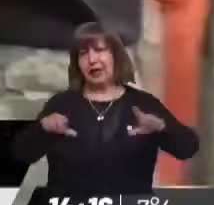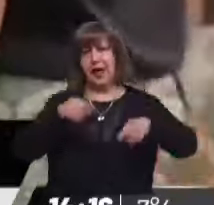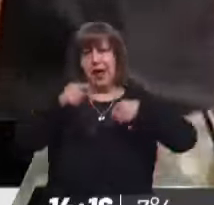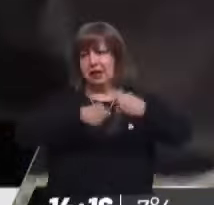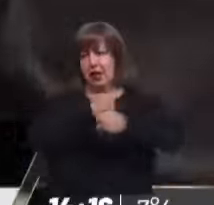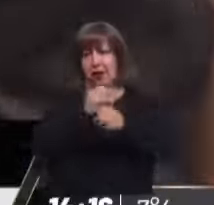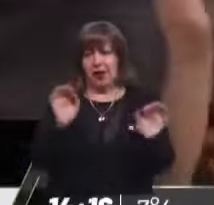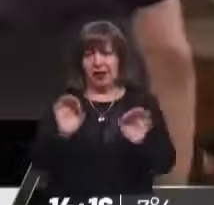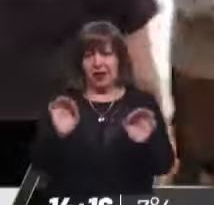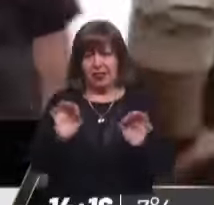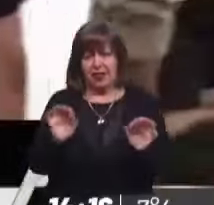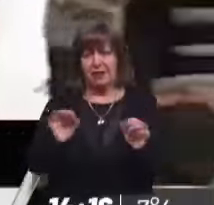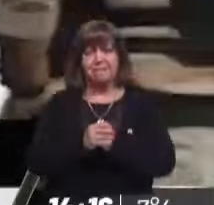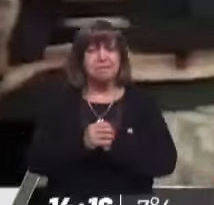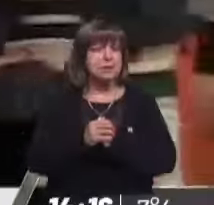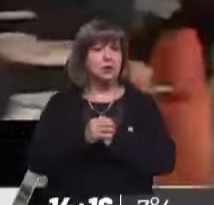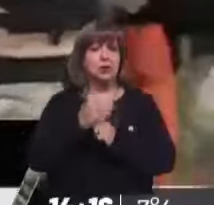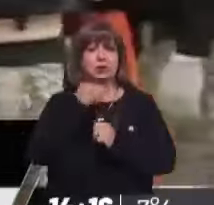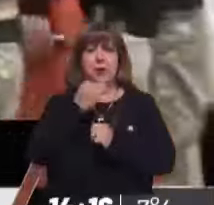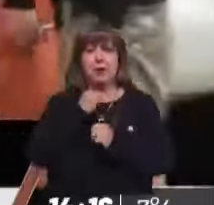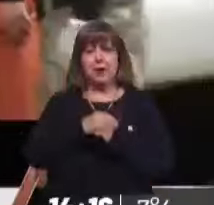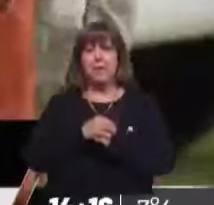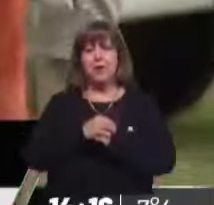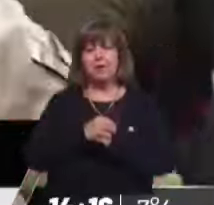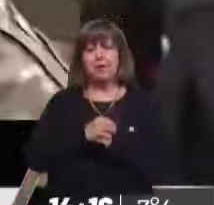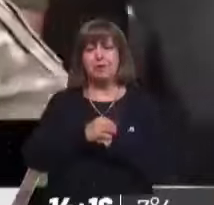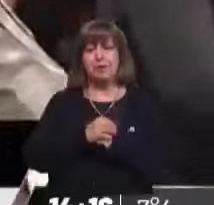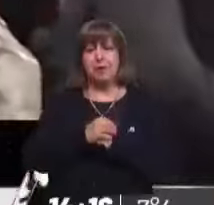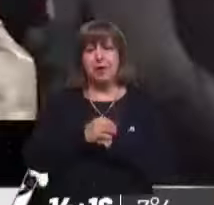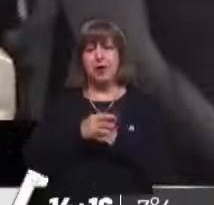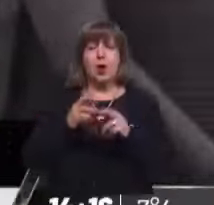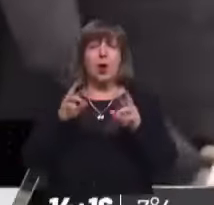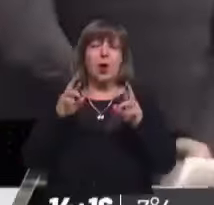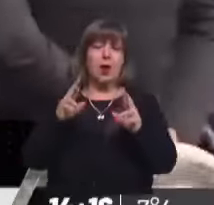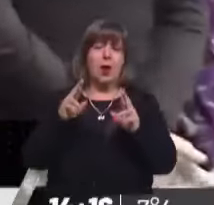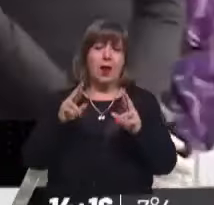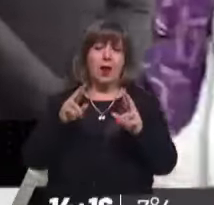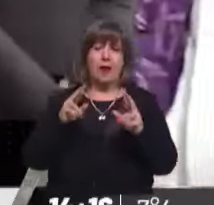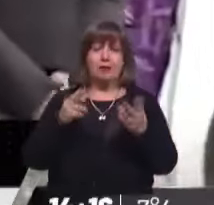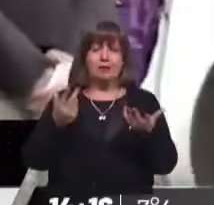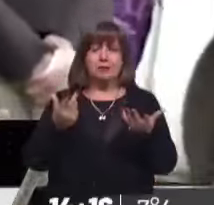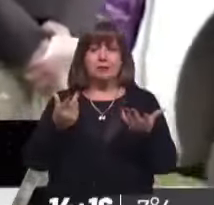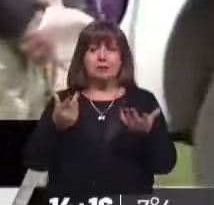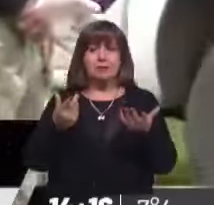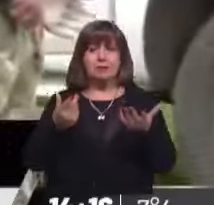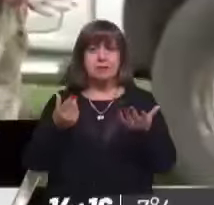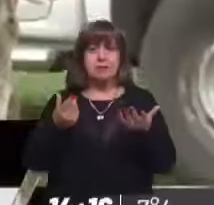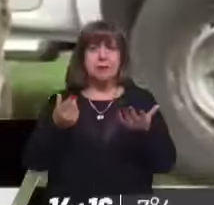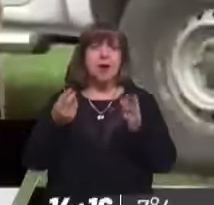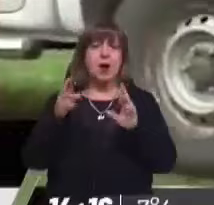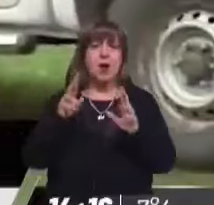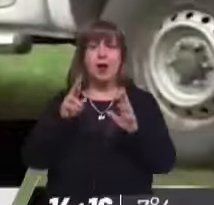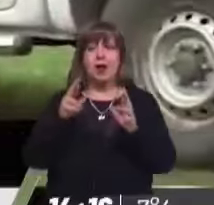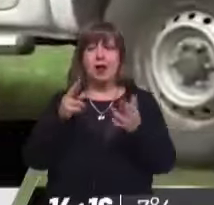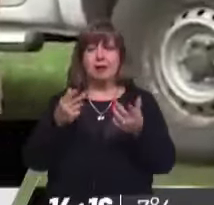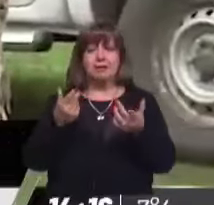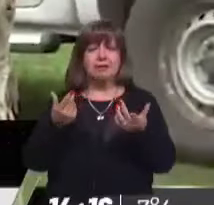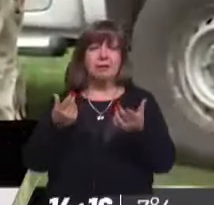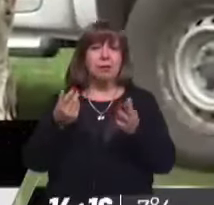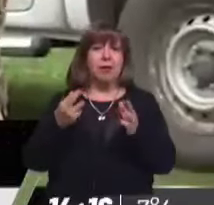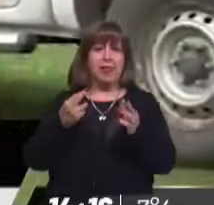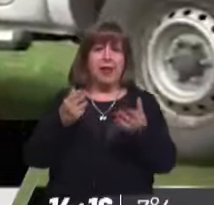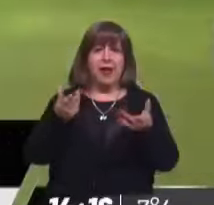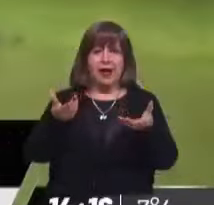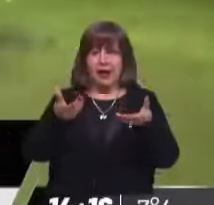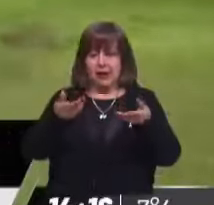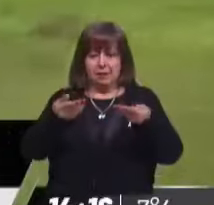5 años desaparecido el 13 de junio pasado en Corrientes. Ojalá esta muestra sea la llave, es lo que dicen. ¿Qué significa que una muestra